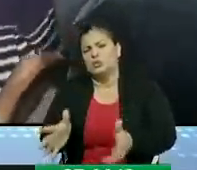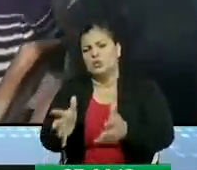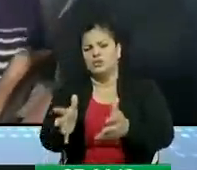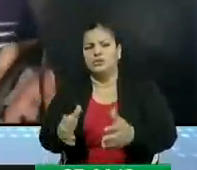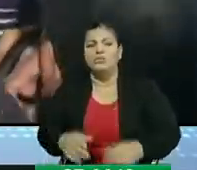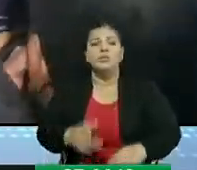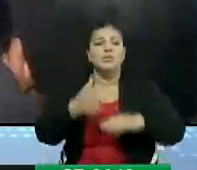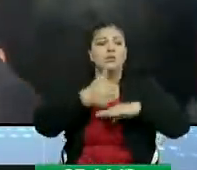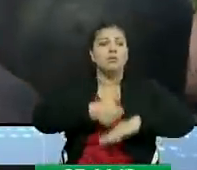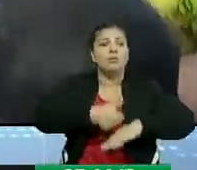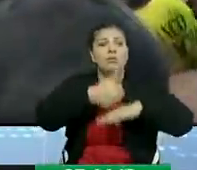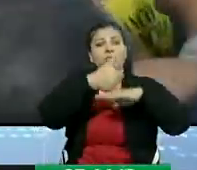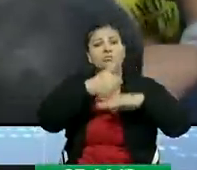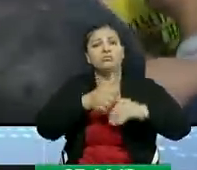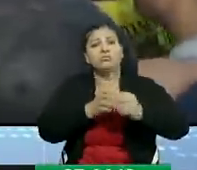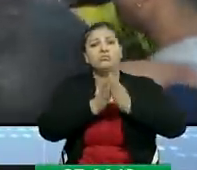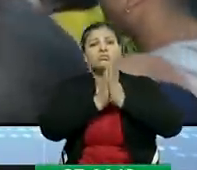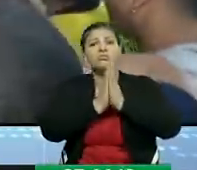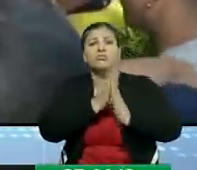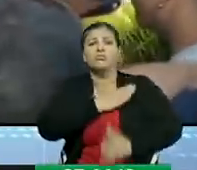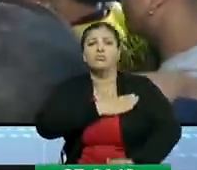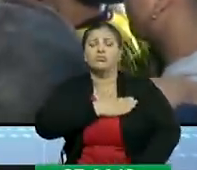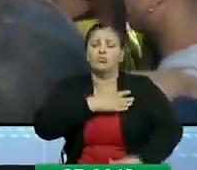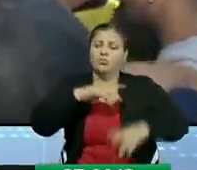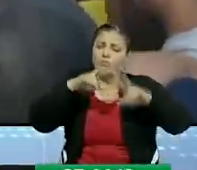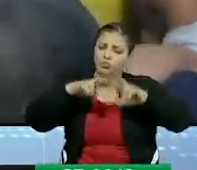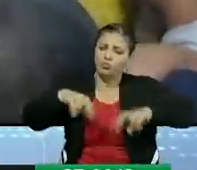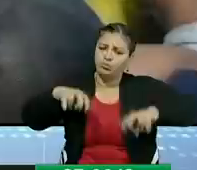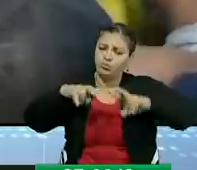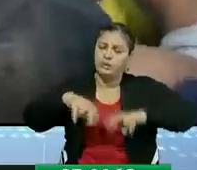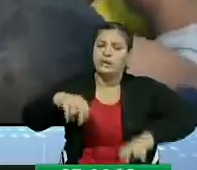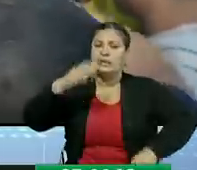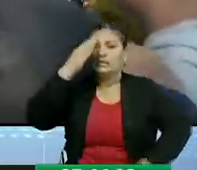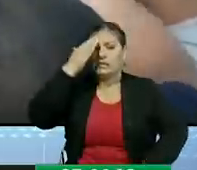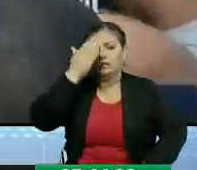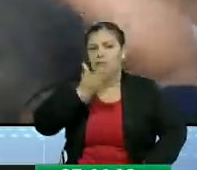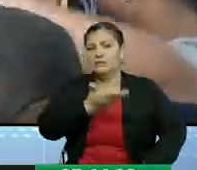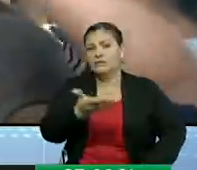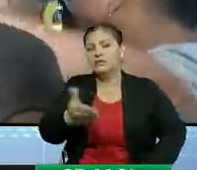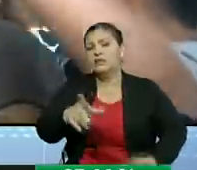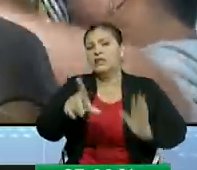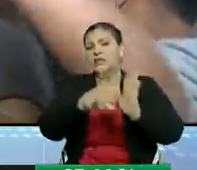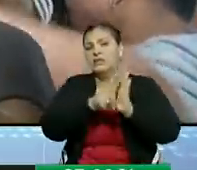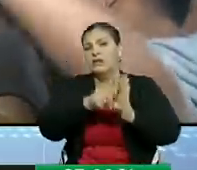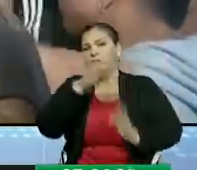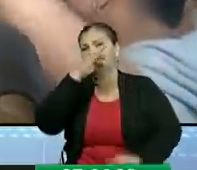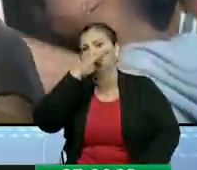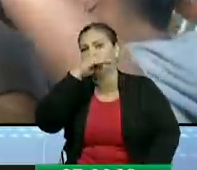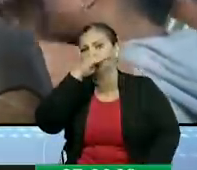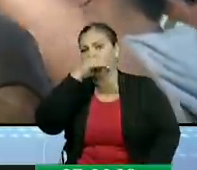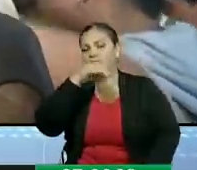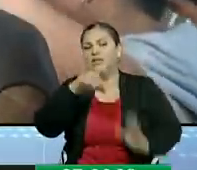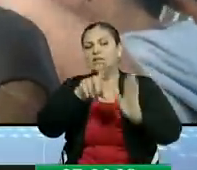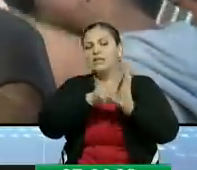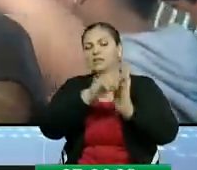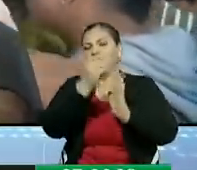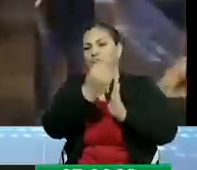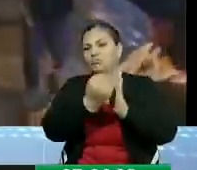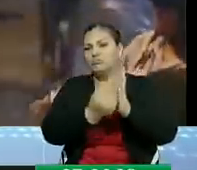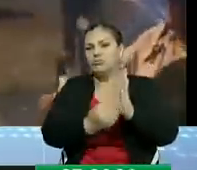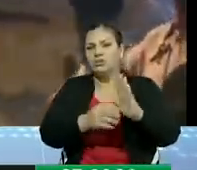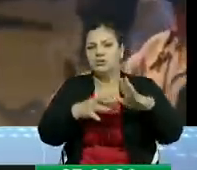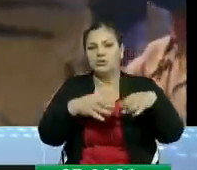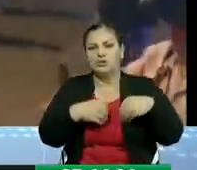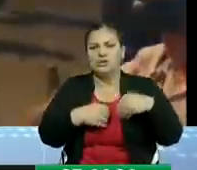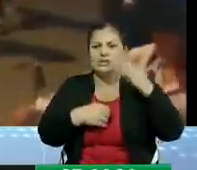crimen, porque esa es una forma de matar, cuando irrespetas las normas de tránsito, cuando no te ciñas a lo que dice la ley, cuando no puedes conducir y lo haces,